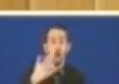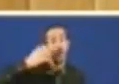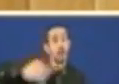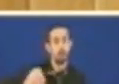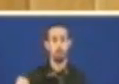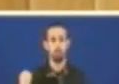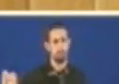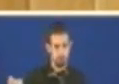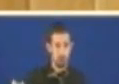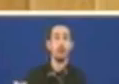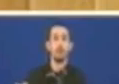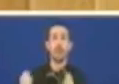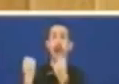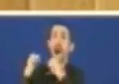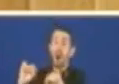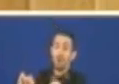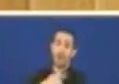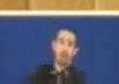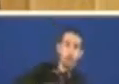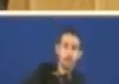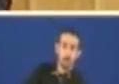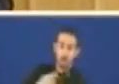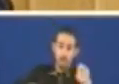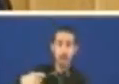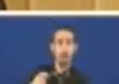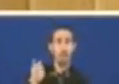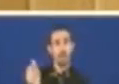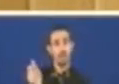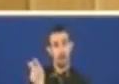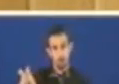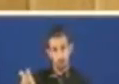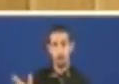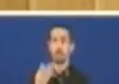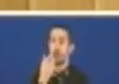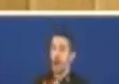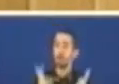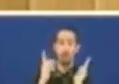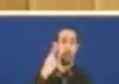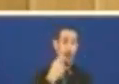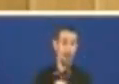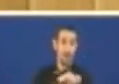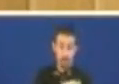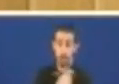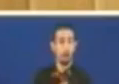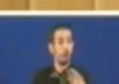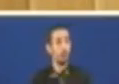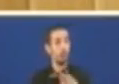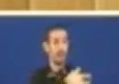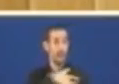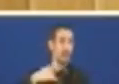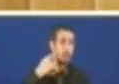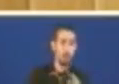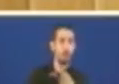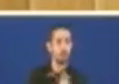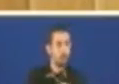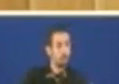con coñecemento da Comisión do Mercado de Valores e con coñecemento e autorización do Banco de España, esta comercialización masiva